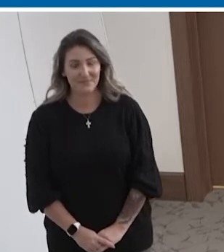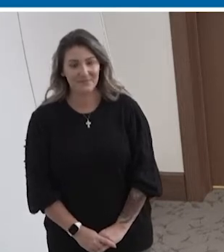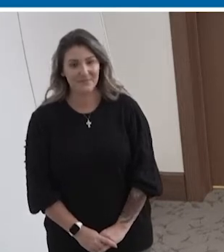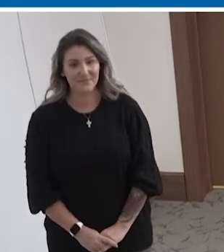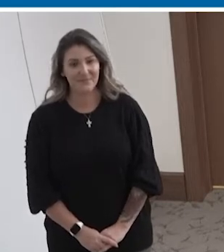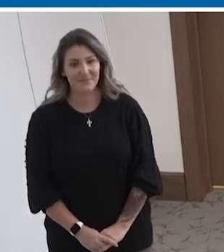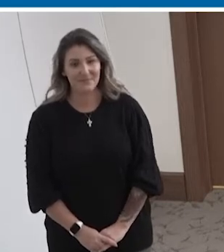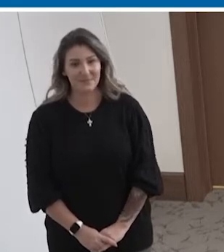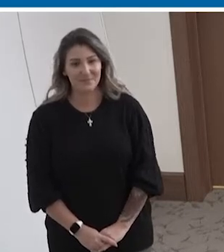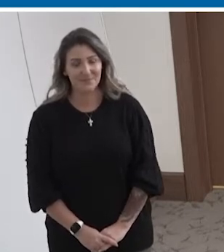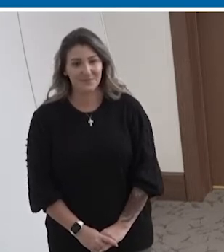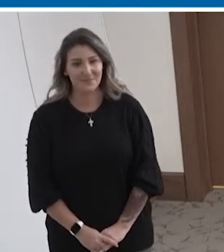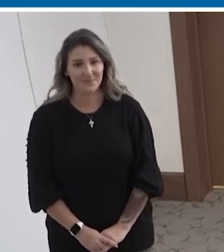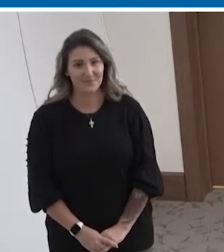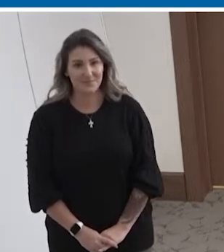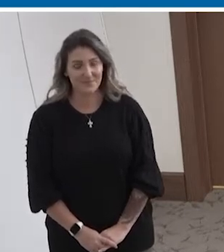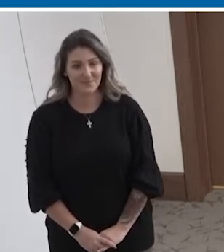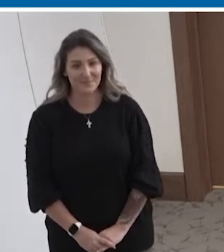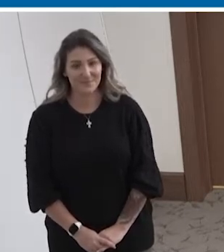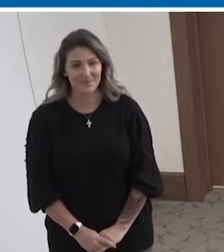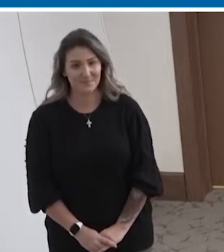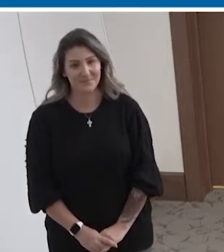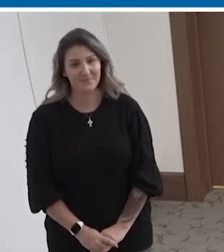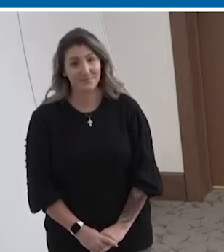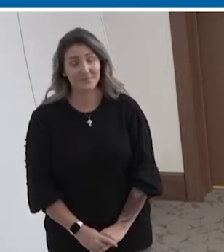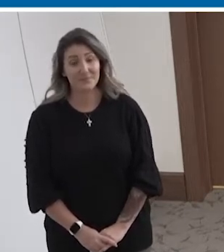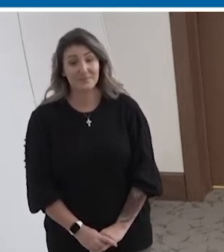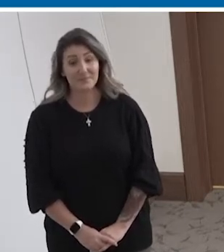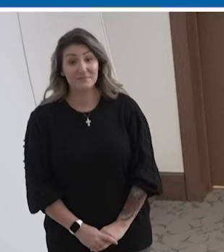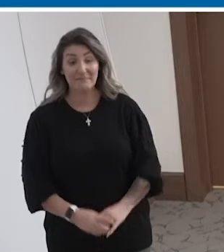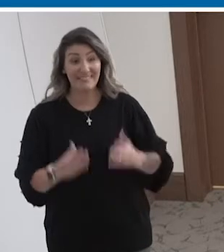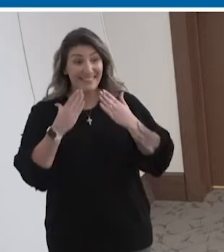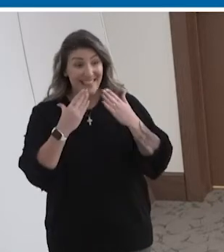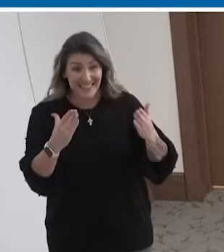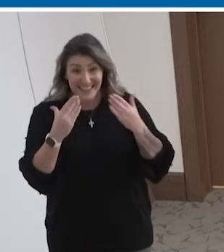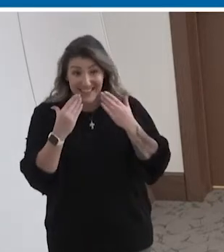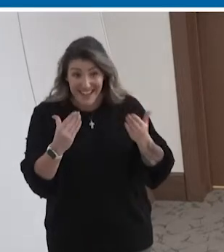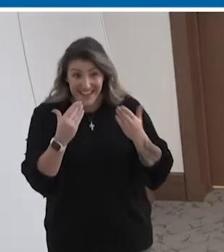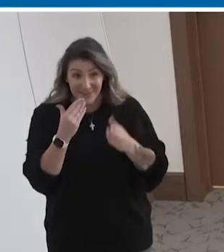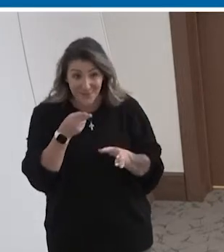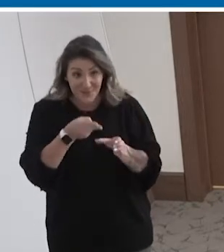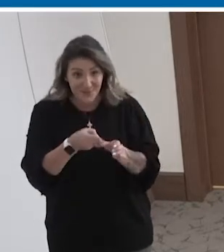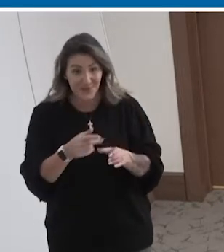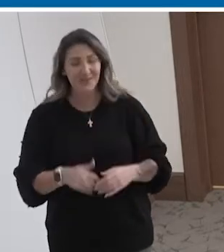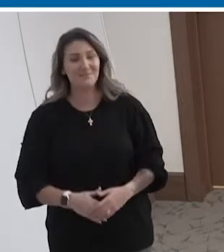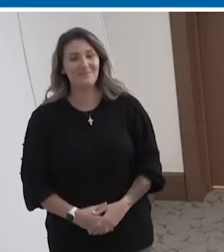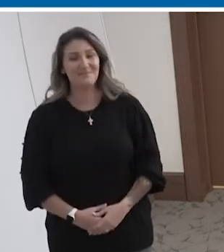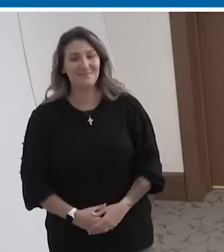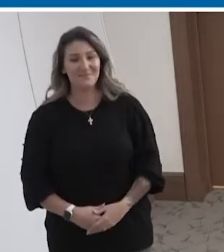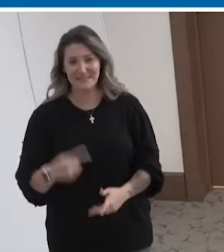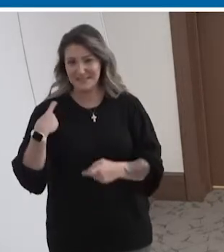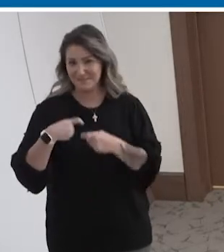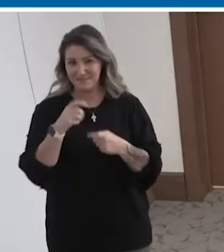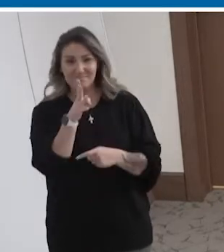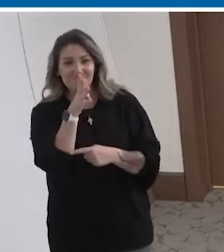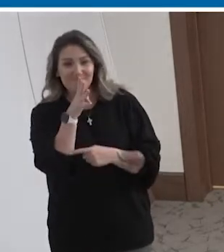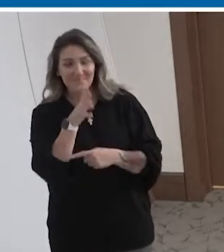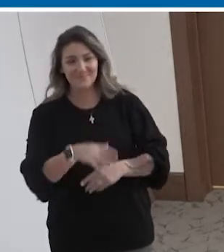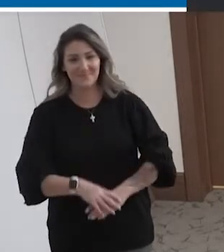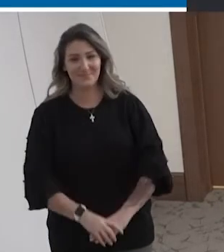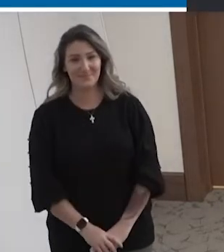de posibilidades de contagio. So thank you for joining us. Así que gracias por unirse a